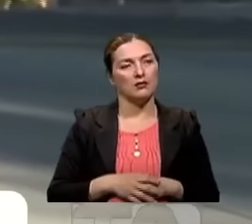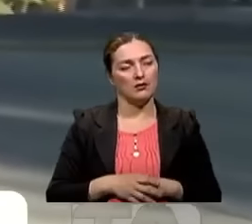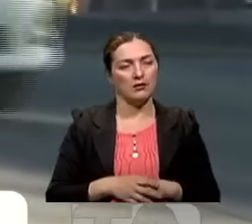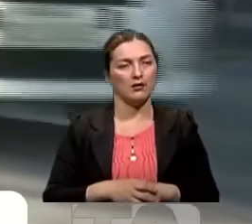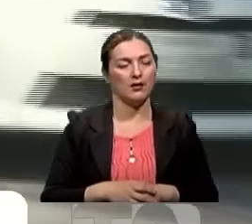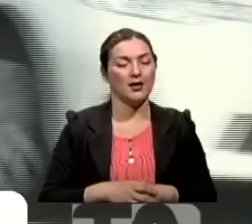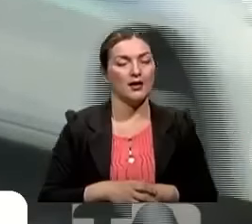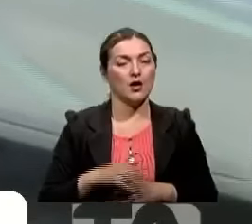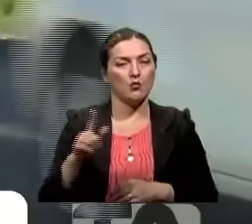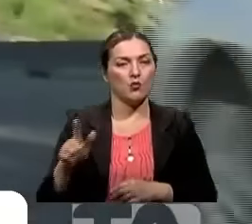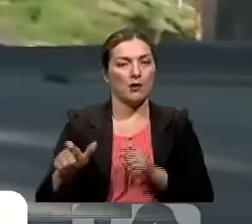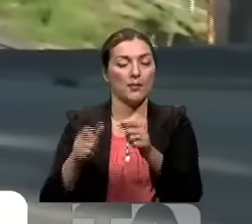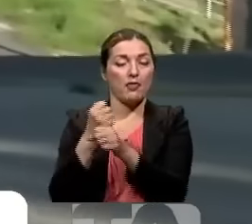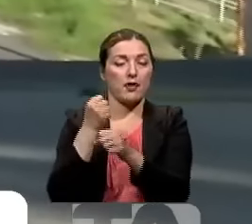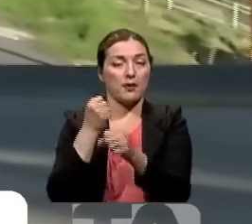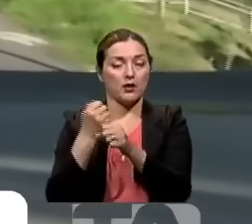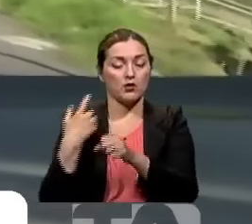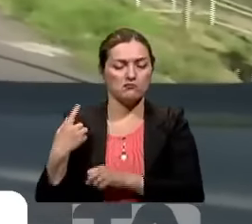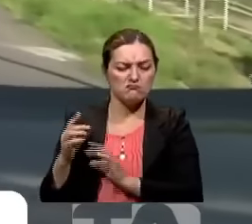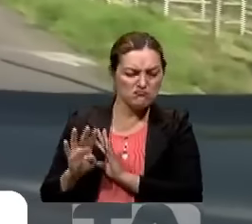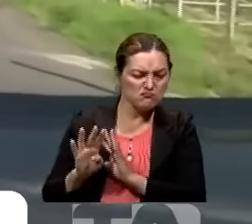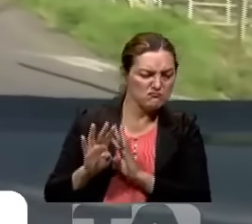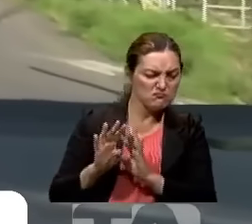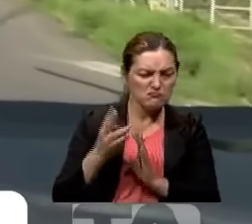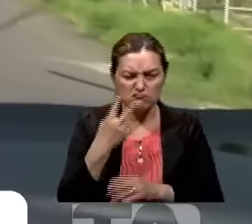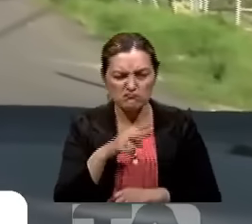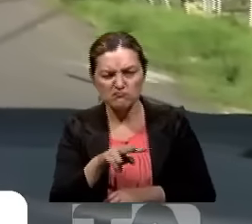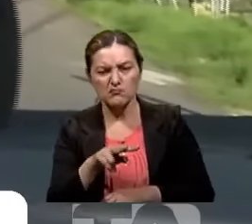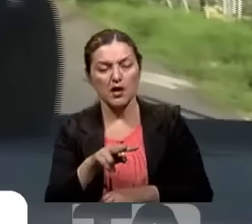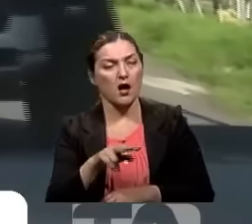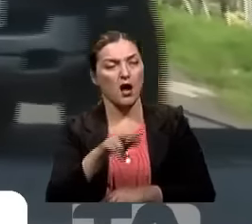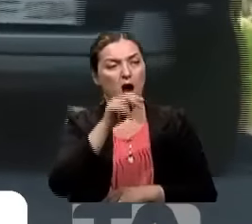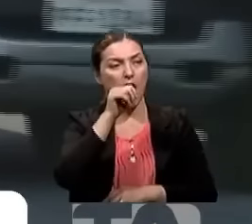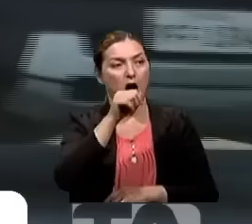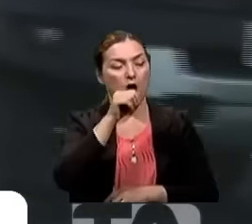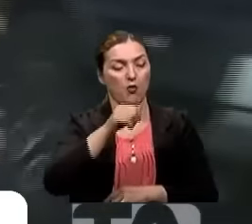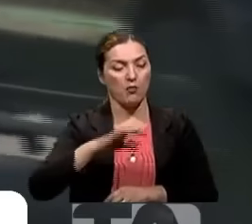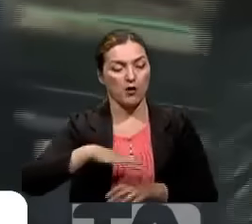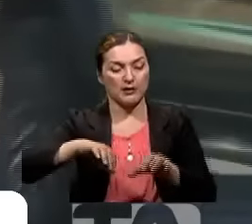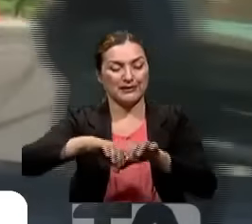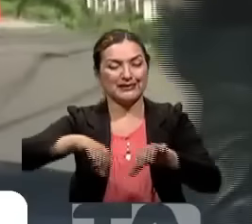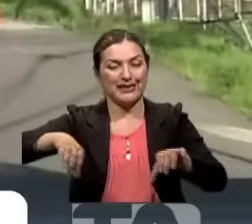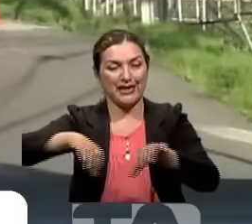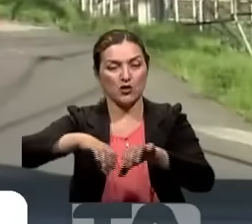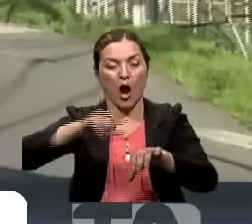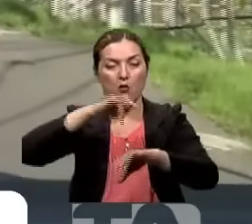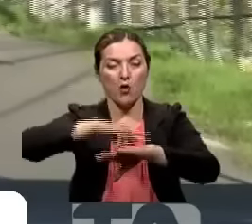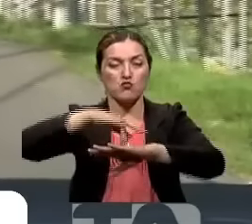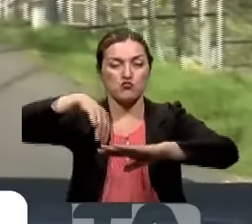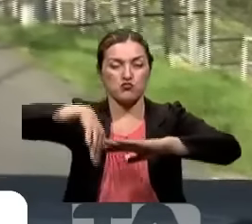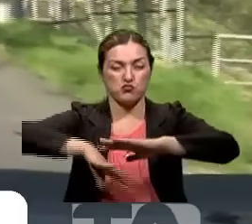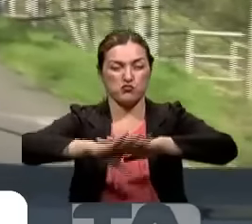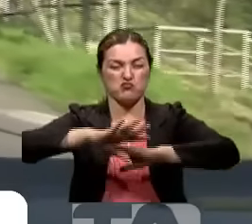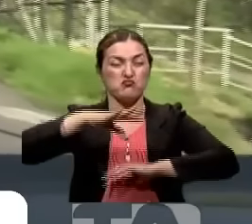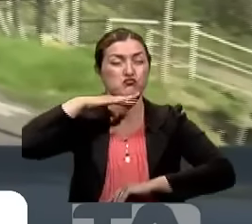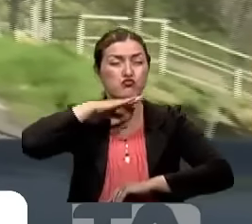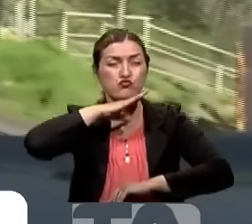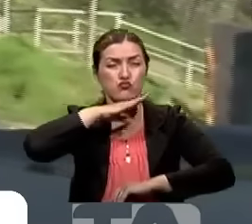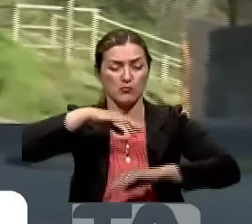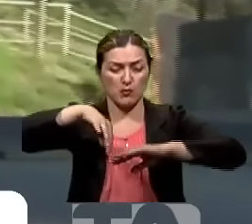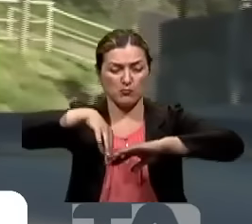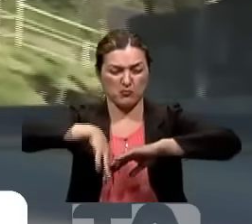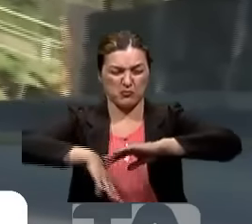Vinieron unos obreros y se dieron cuenta de que el desagüe de interior de sus terrenos pasaba por los cimientos del cerramiento.